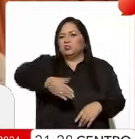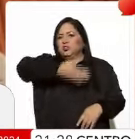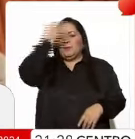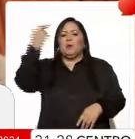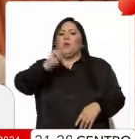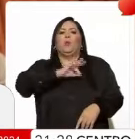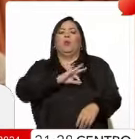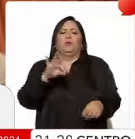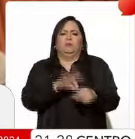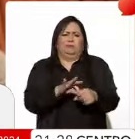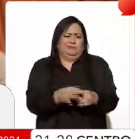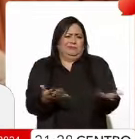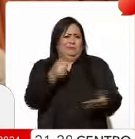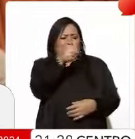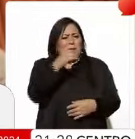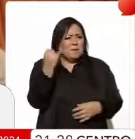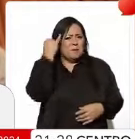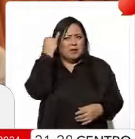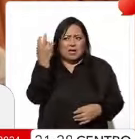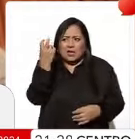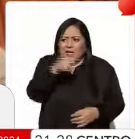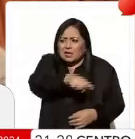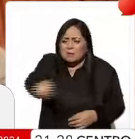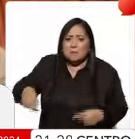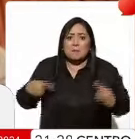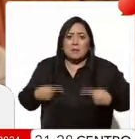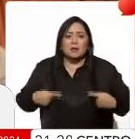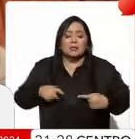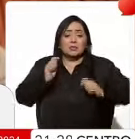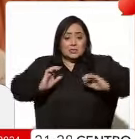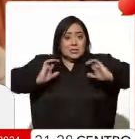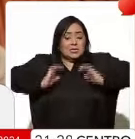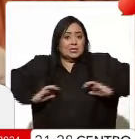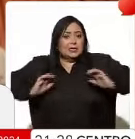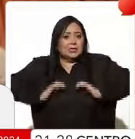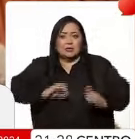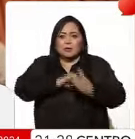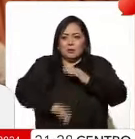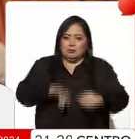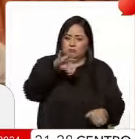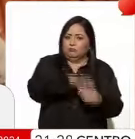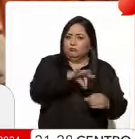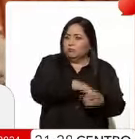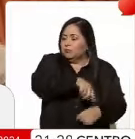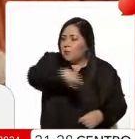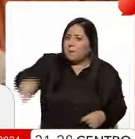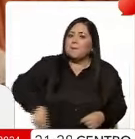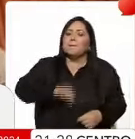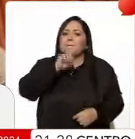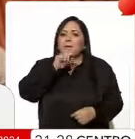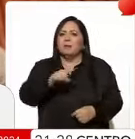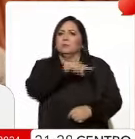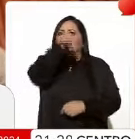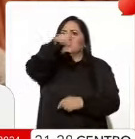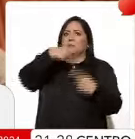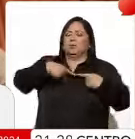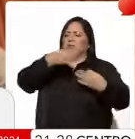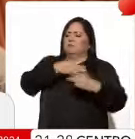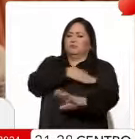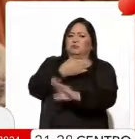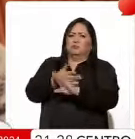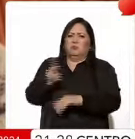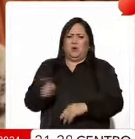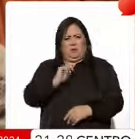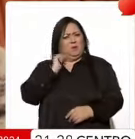votar. Imagínense. Ellos son sus clientes electorales, por decirlo así, y ellos mismos los insultan, aunque después digan que no